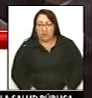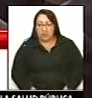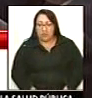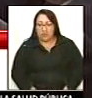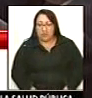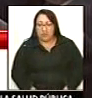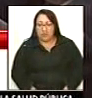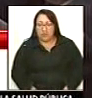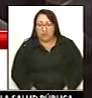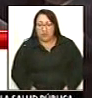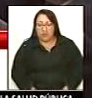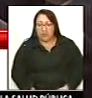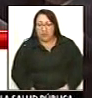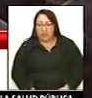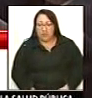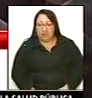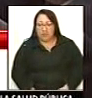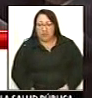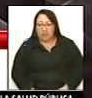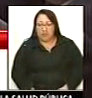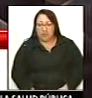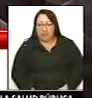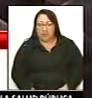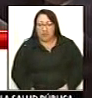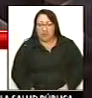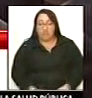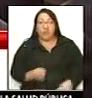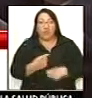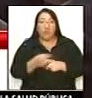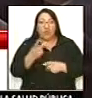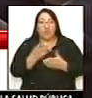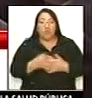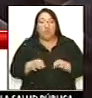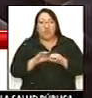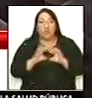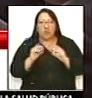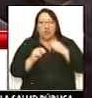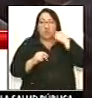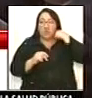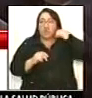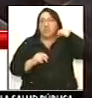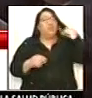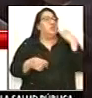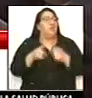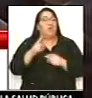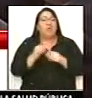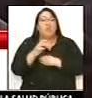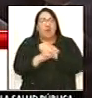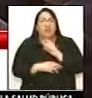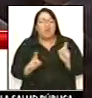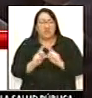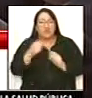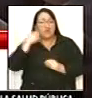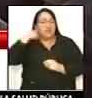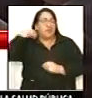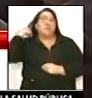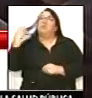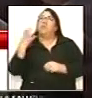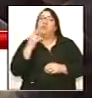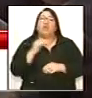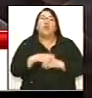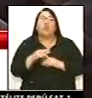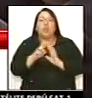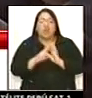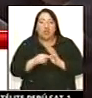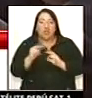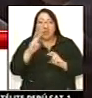magistratura por dos criterios objetivos que se han establecido a nivel, ya no voy a hablar de los países OCDE, presidente, voy a hablar de la región.